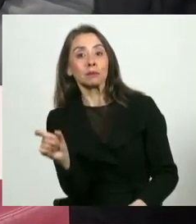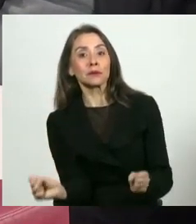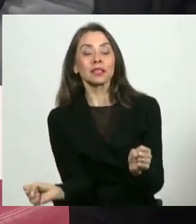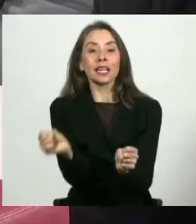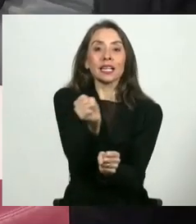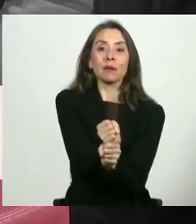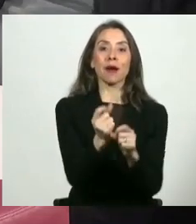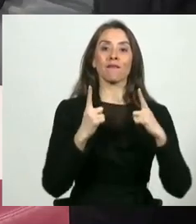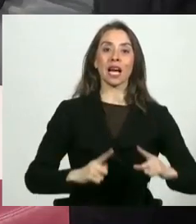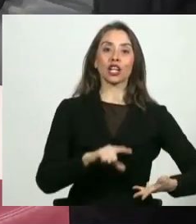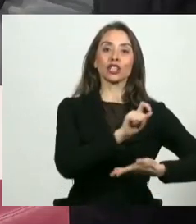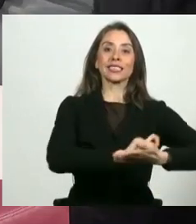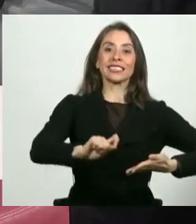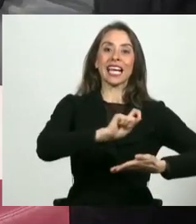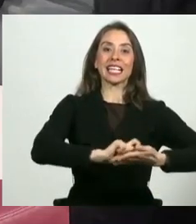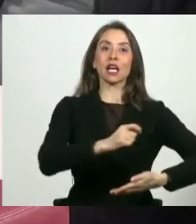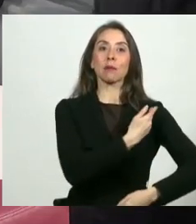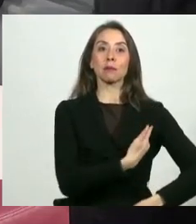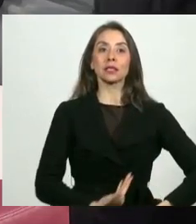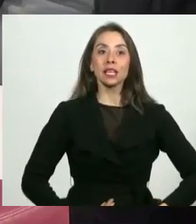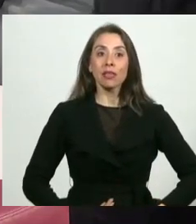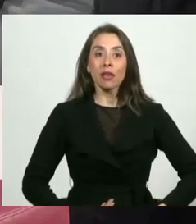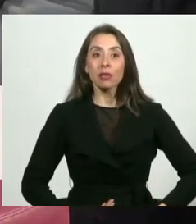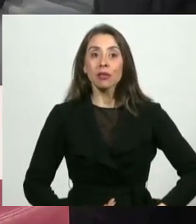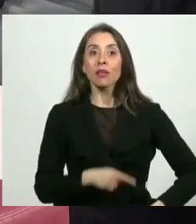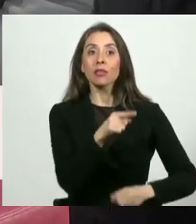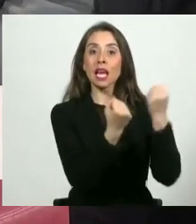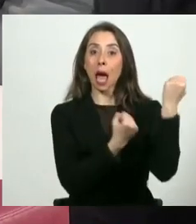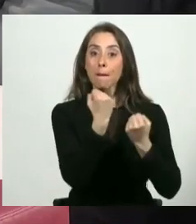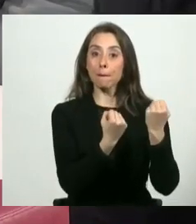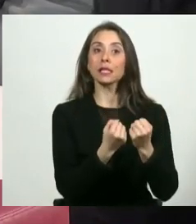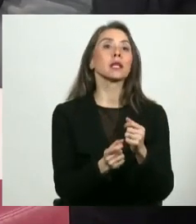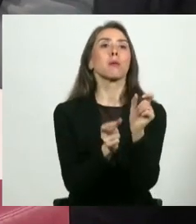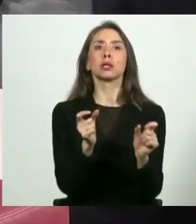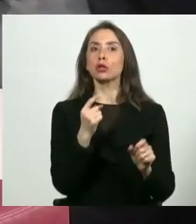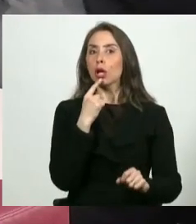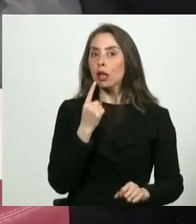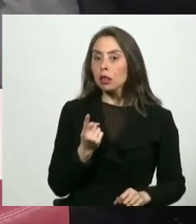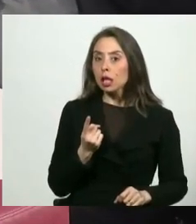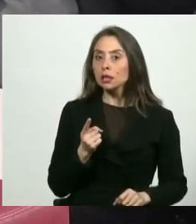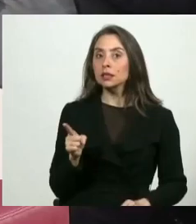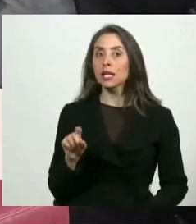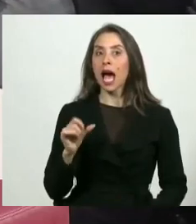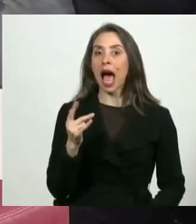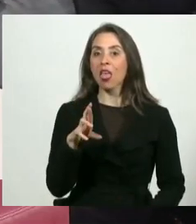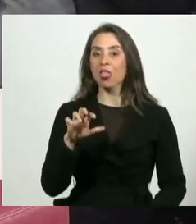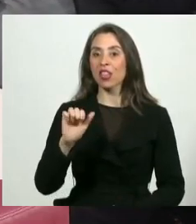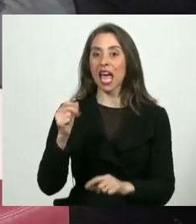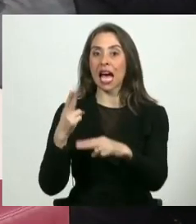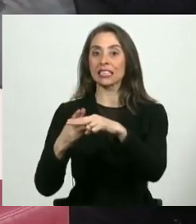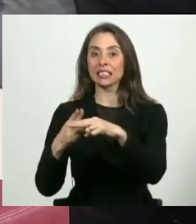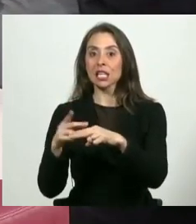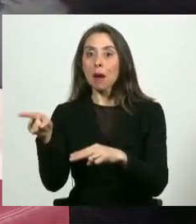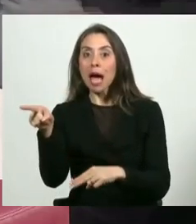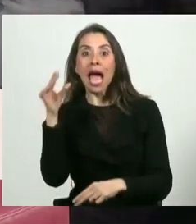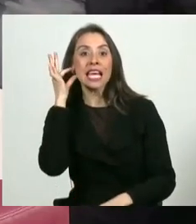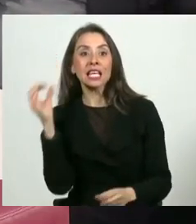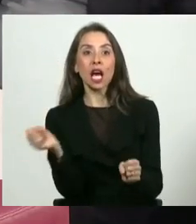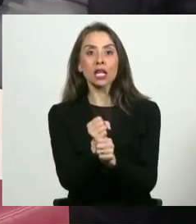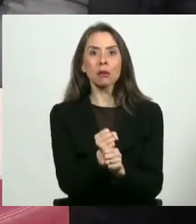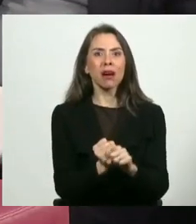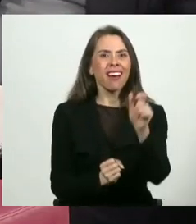las vacaciones a la secretaria del presidente de la compañía. Cuando la gente decía que la Andrea se llamaba, ¿no?, que la Andrea estaba,